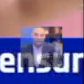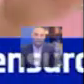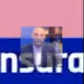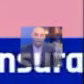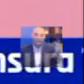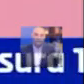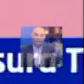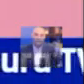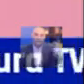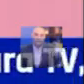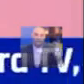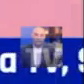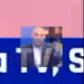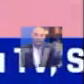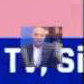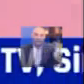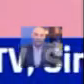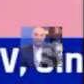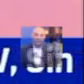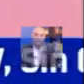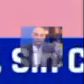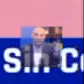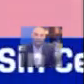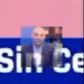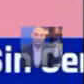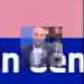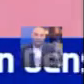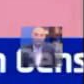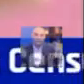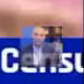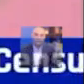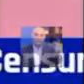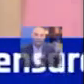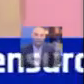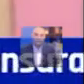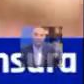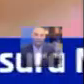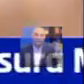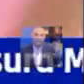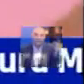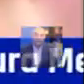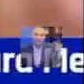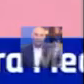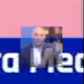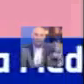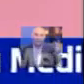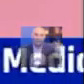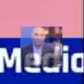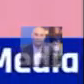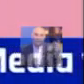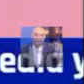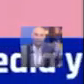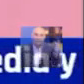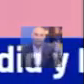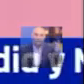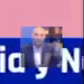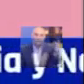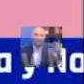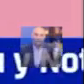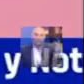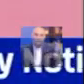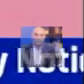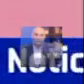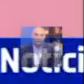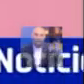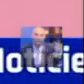Bernie Sanders, un precandidato presidencial de los Estados Unidos, le digo, a ver, mijo, cuando el ejército está involucrado es un golpe de Estado, no me